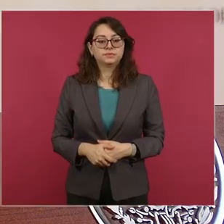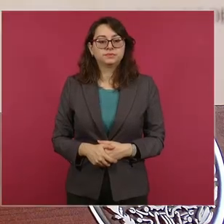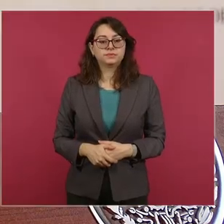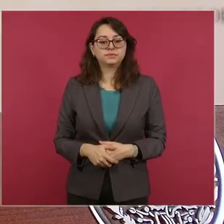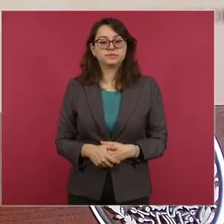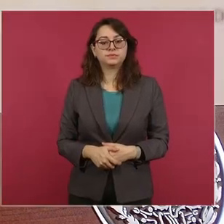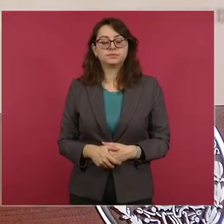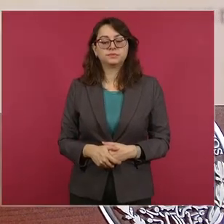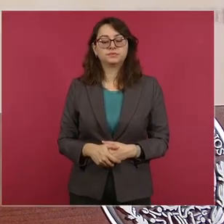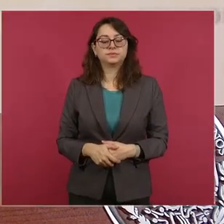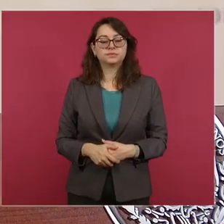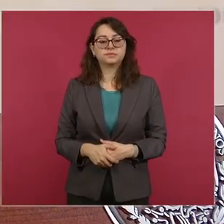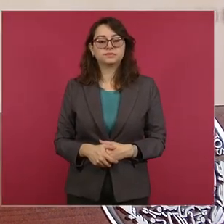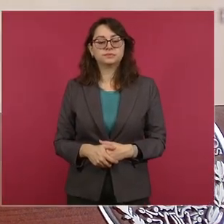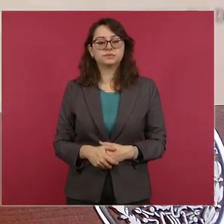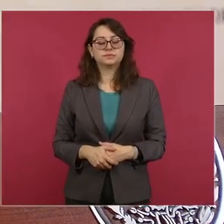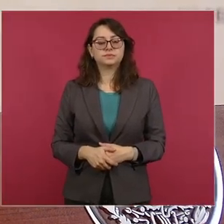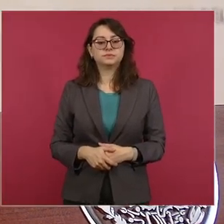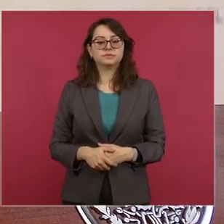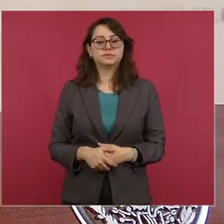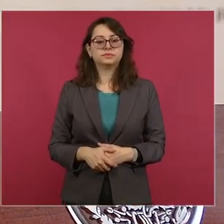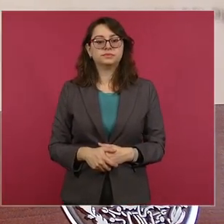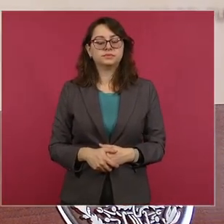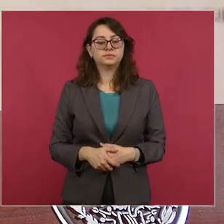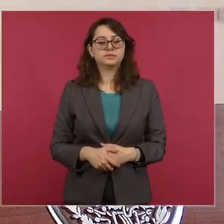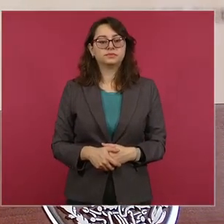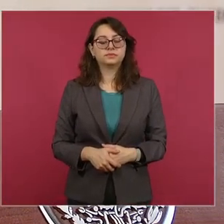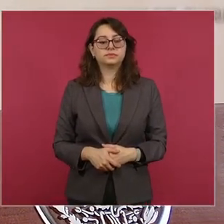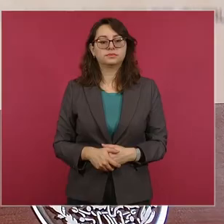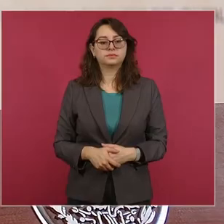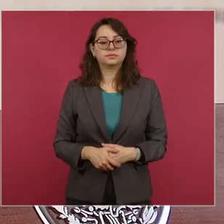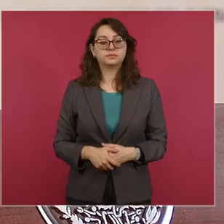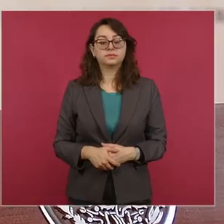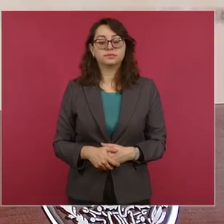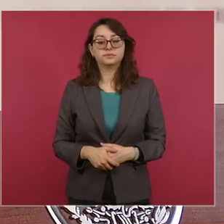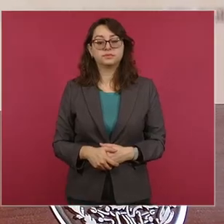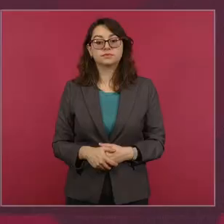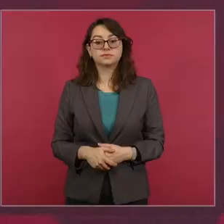como dice la canción,